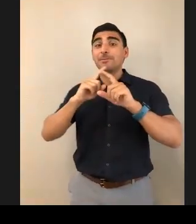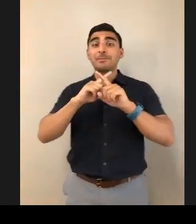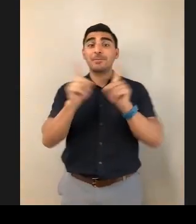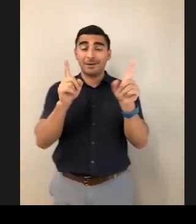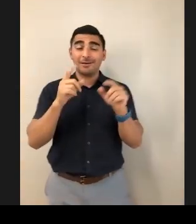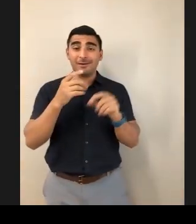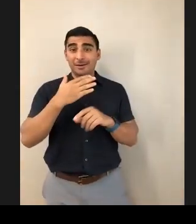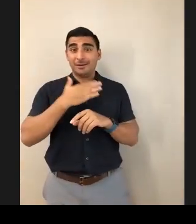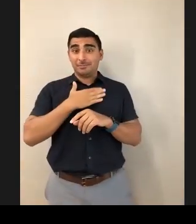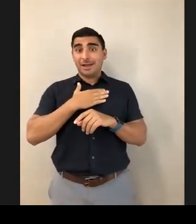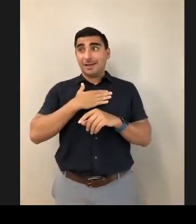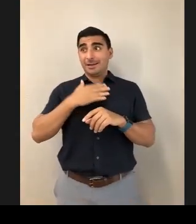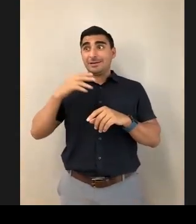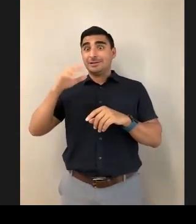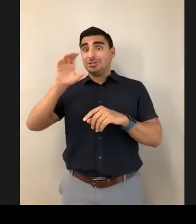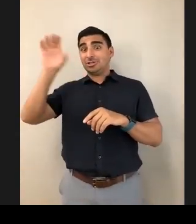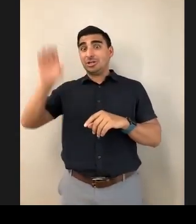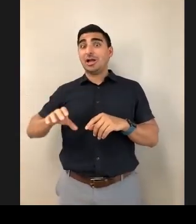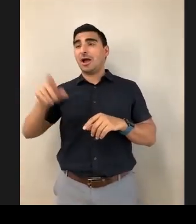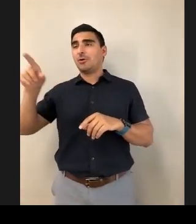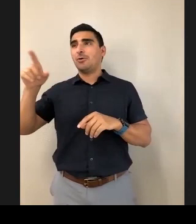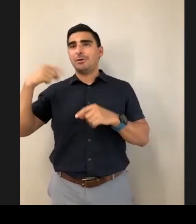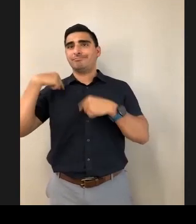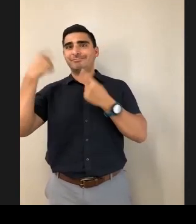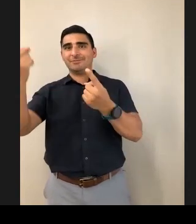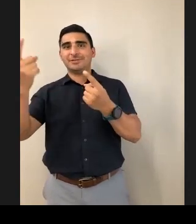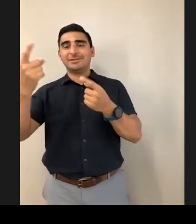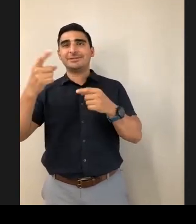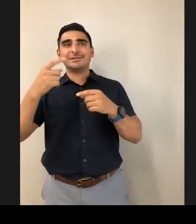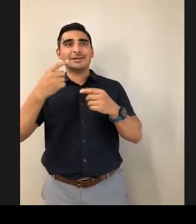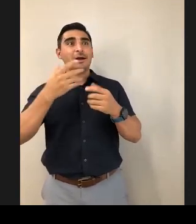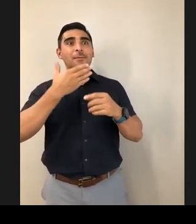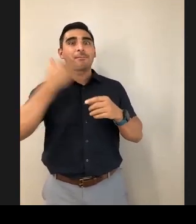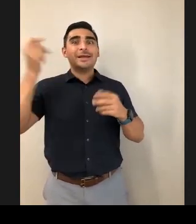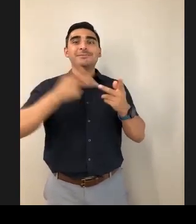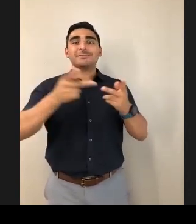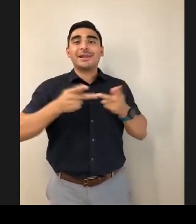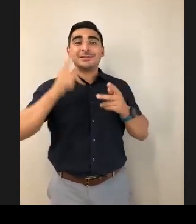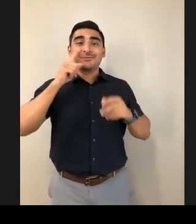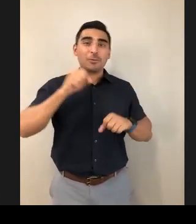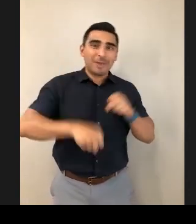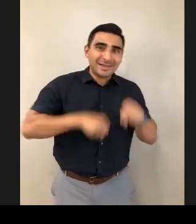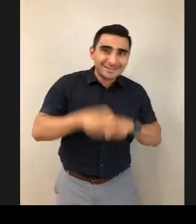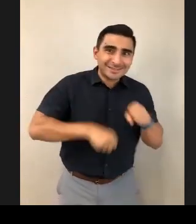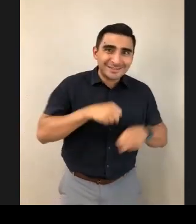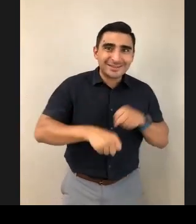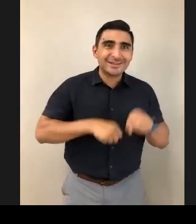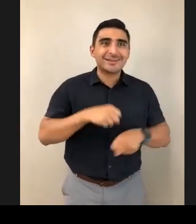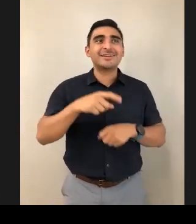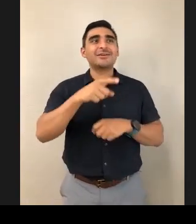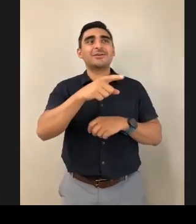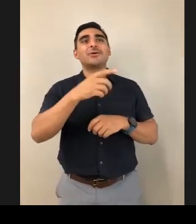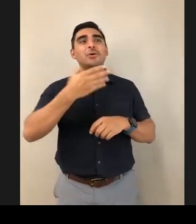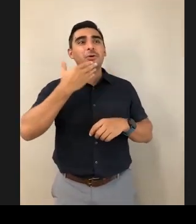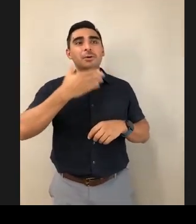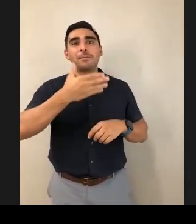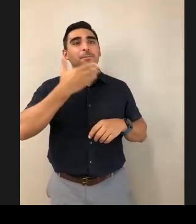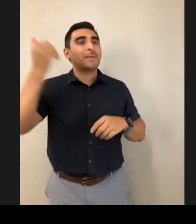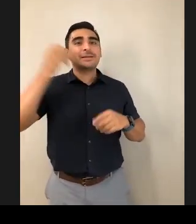pero Boulder, de mi punto de vista, siempre es uno de los mejores lugares para andar